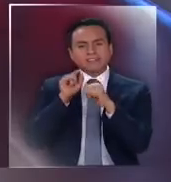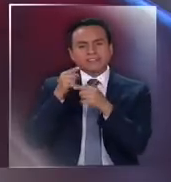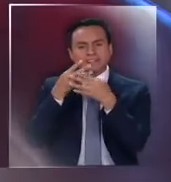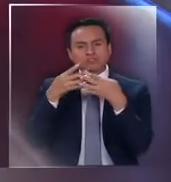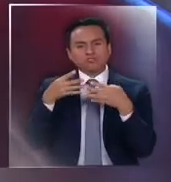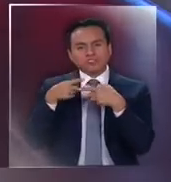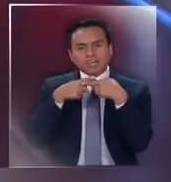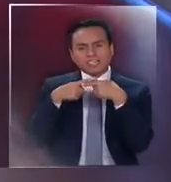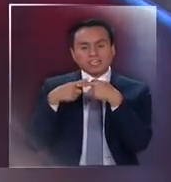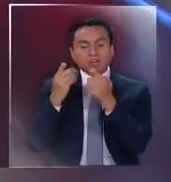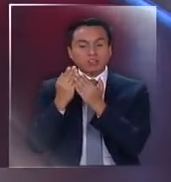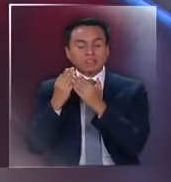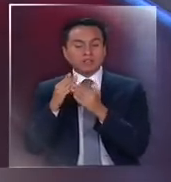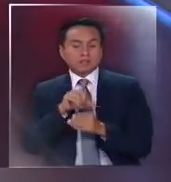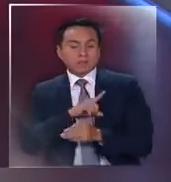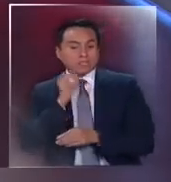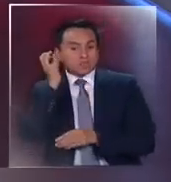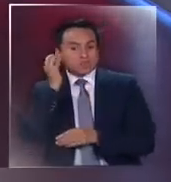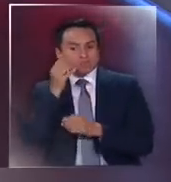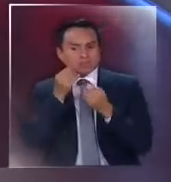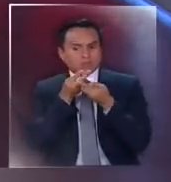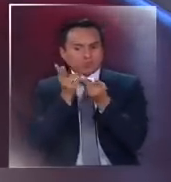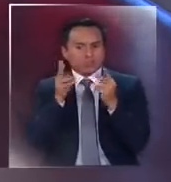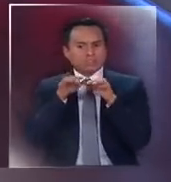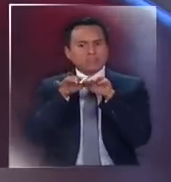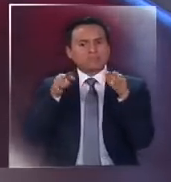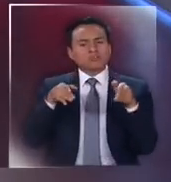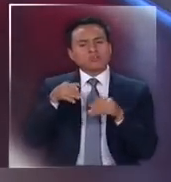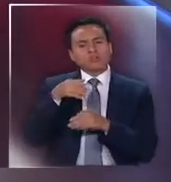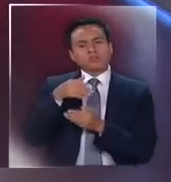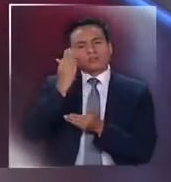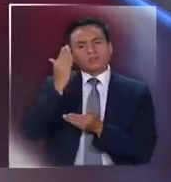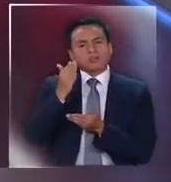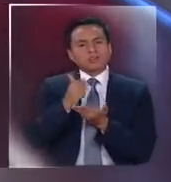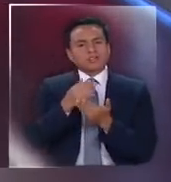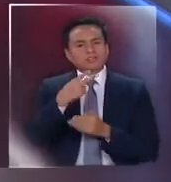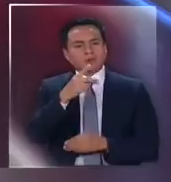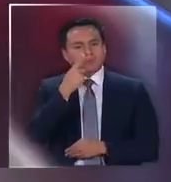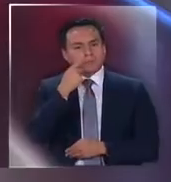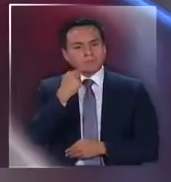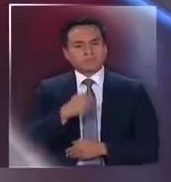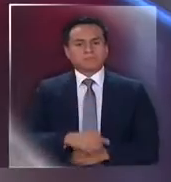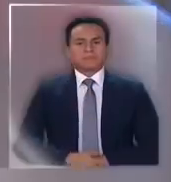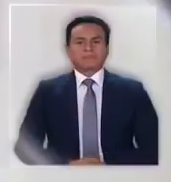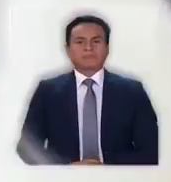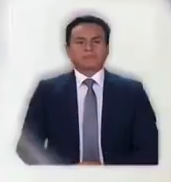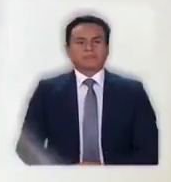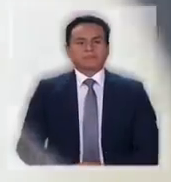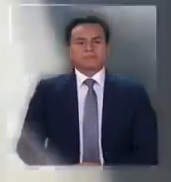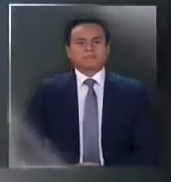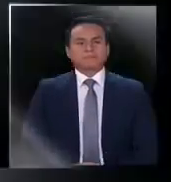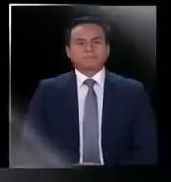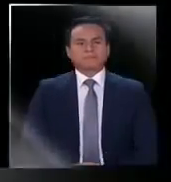liceo femenino se manifestaron en el frontis del emblemático establecimiento masculino.